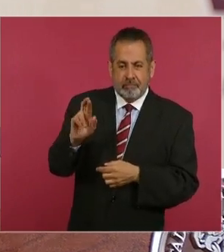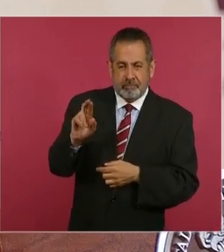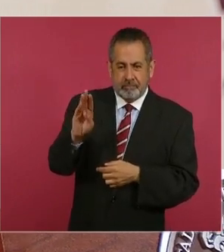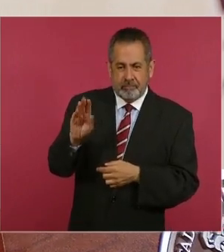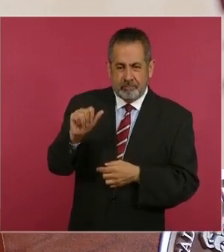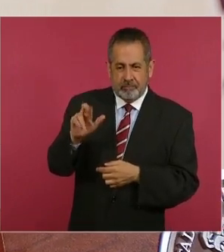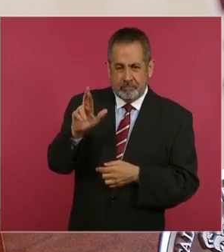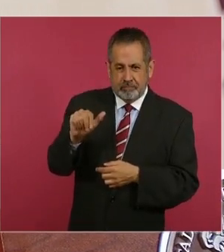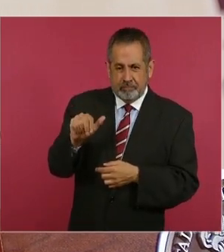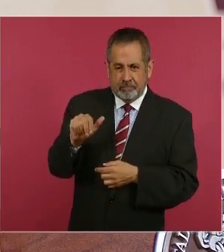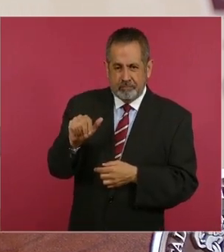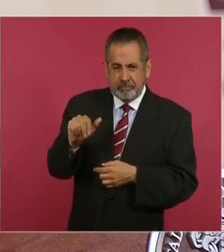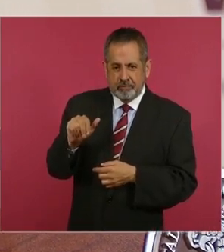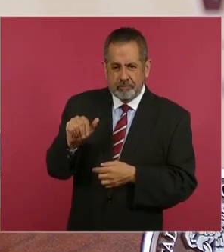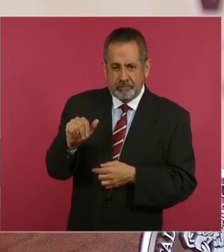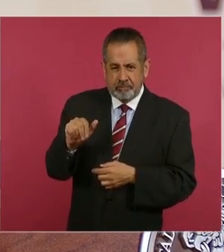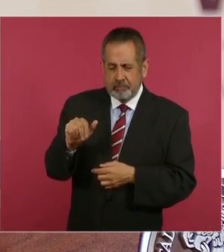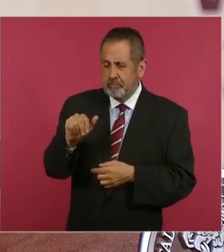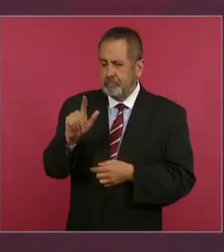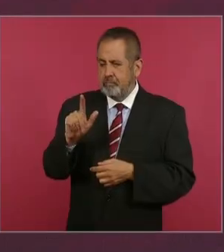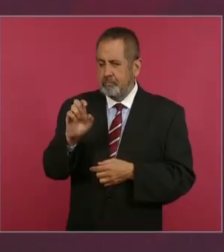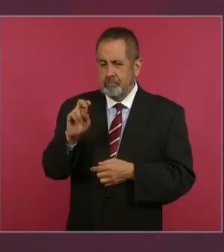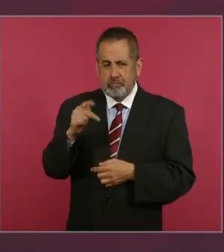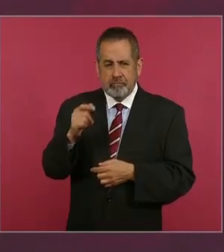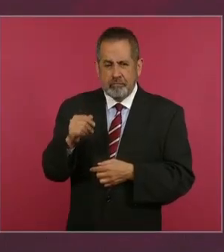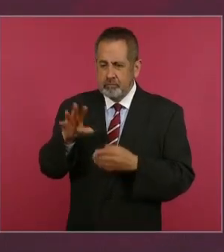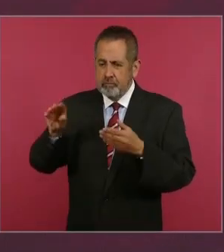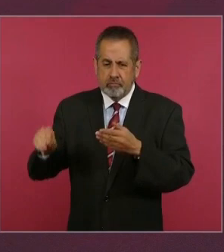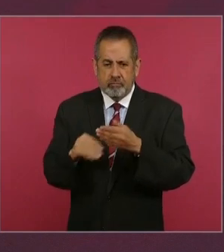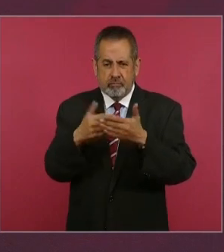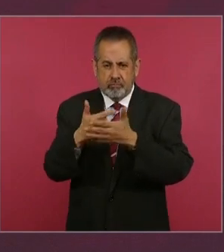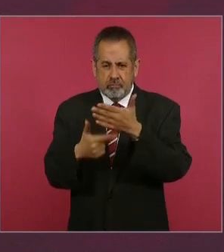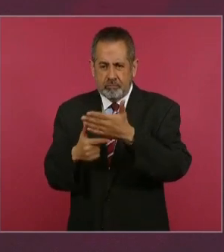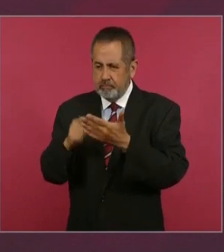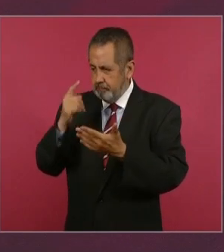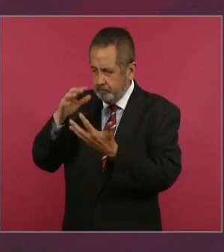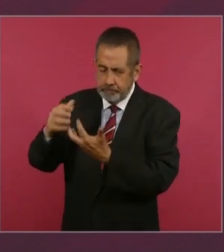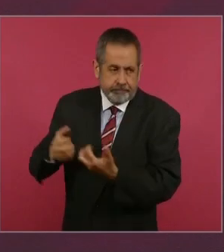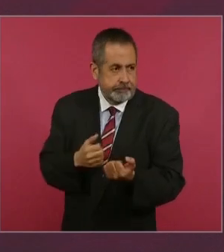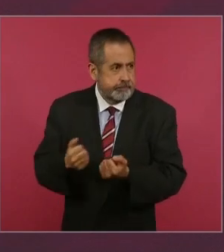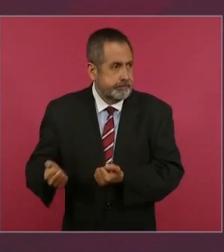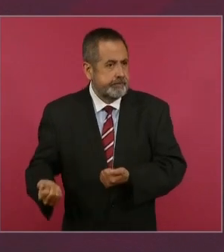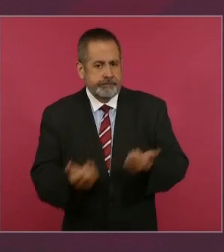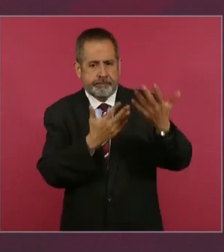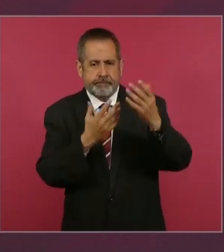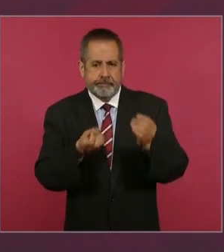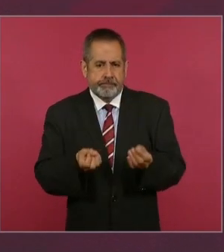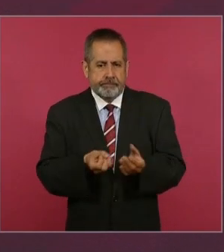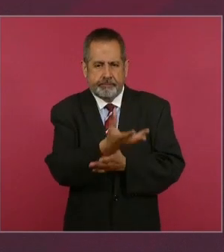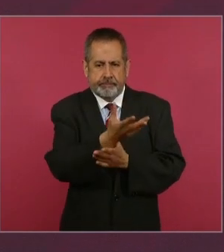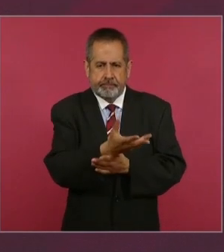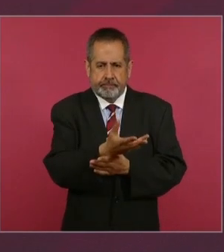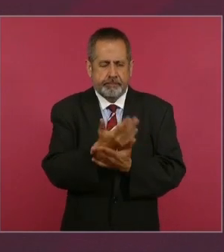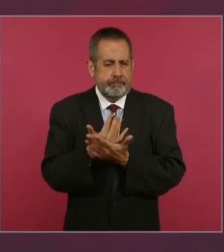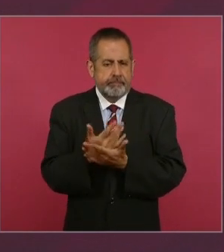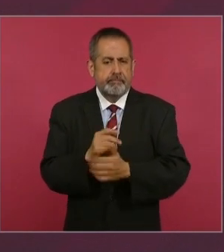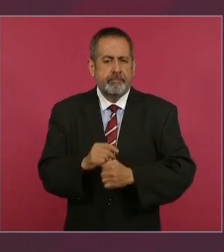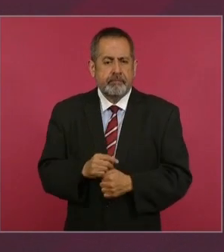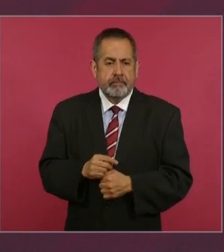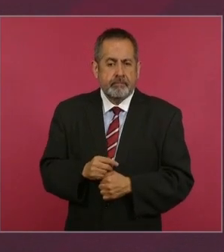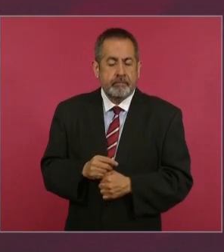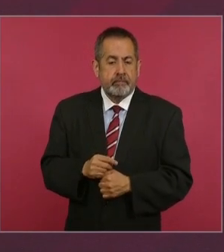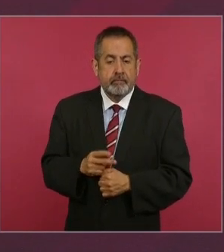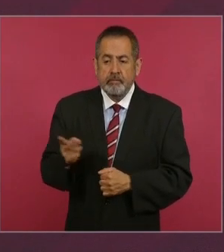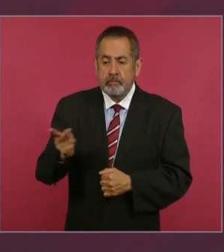Bárbara lengo en la lista de salida ellas no